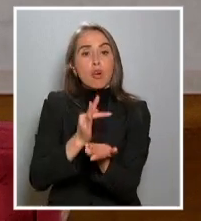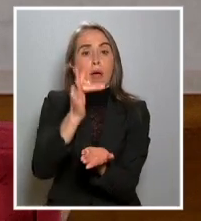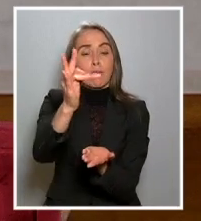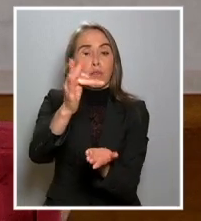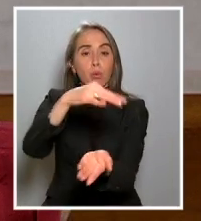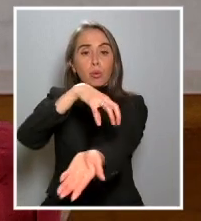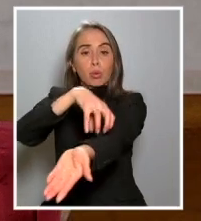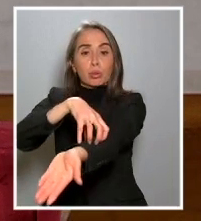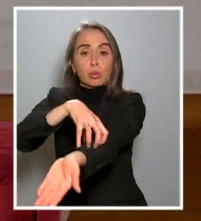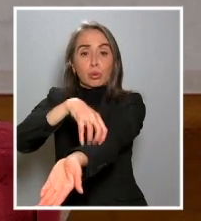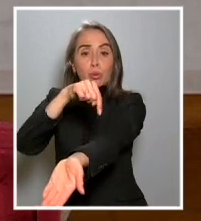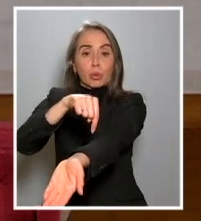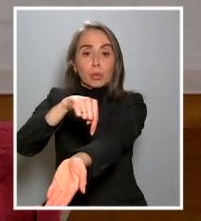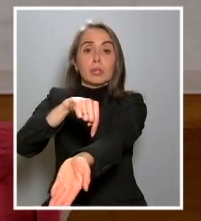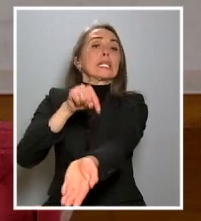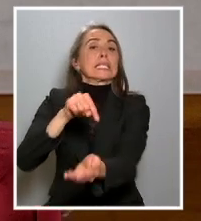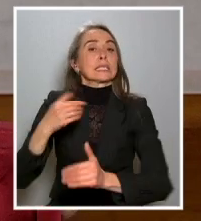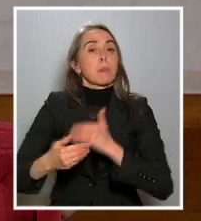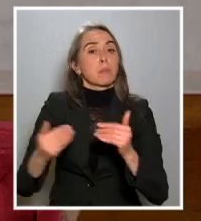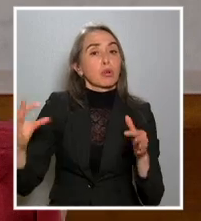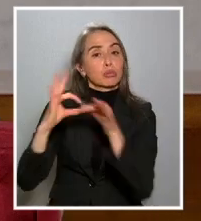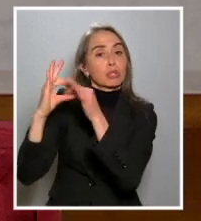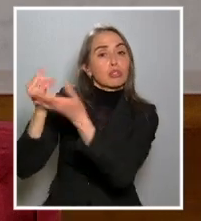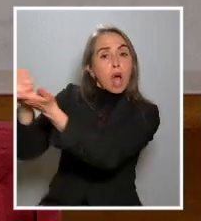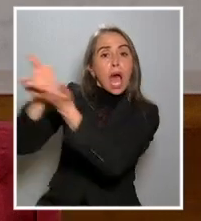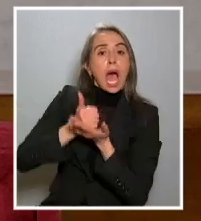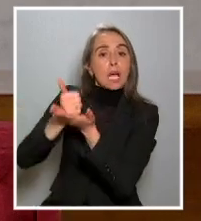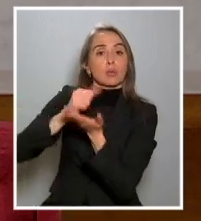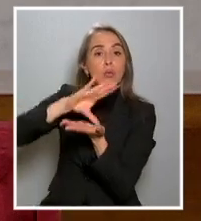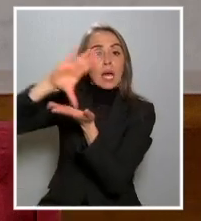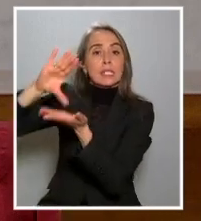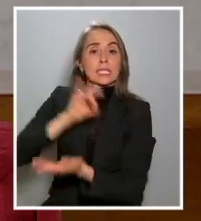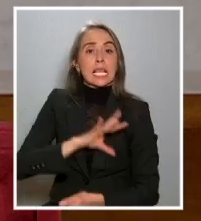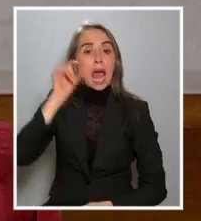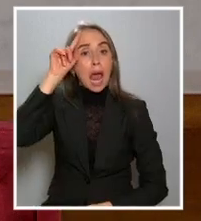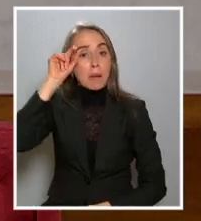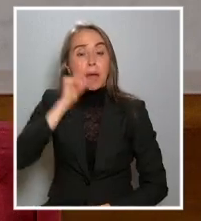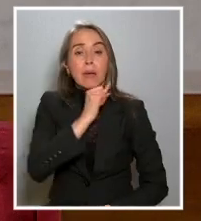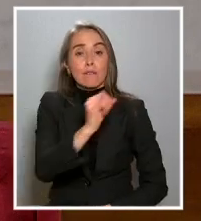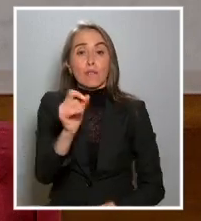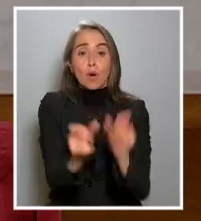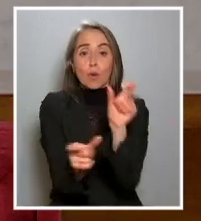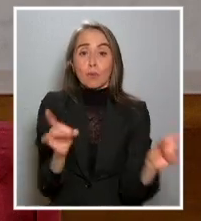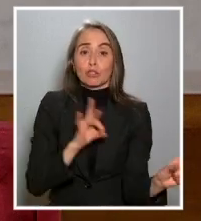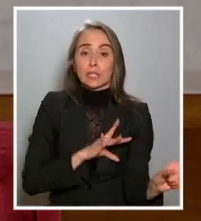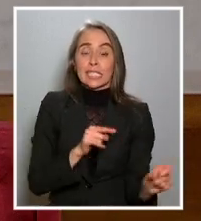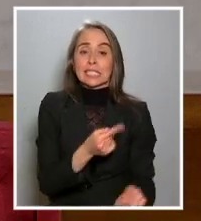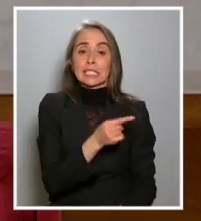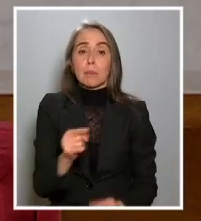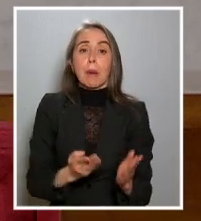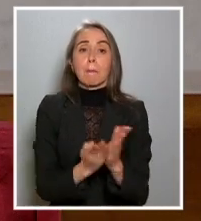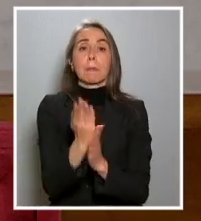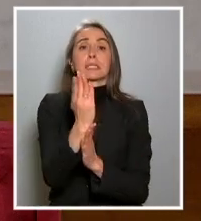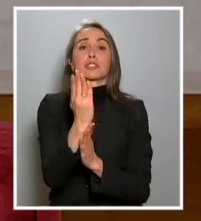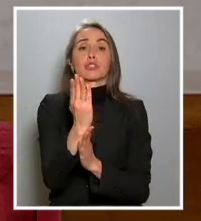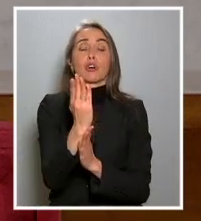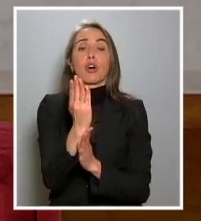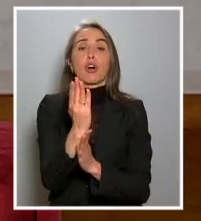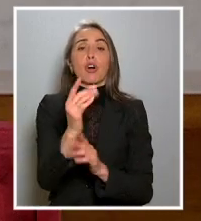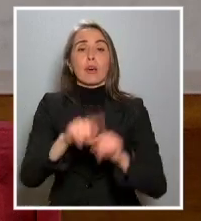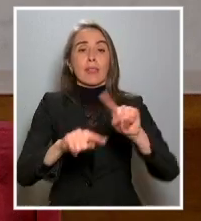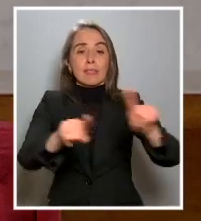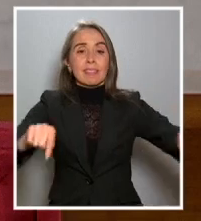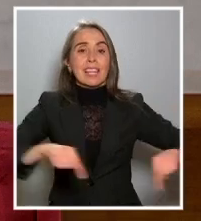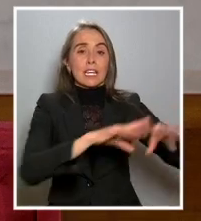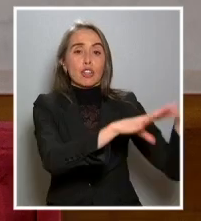como resultado de ese proceso de colaboración, hoy puedo informar al país que esta semana hemos dado inicio al proceso